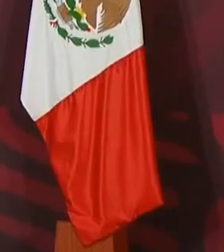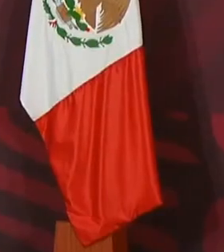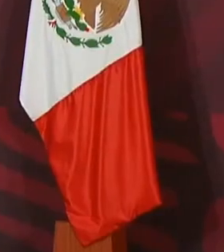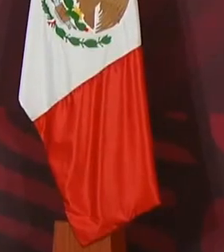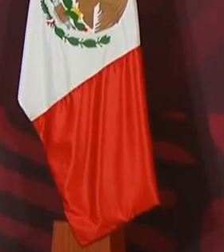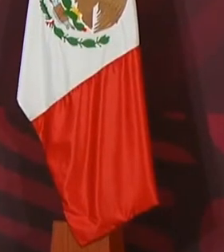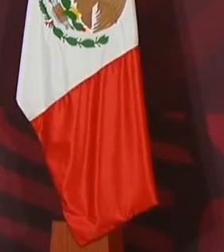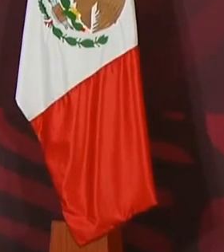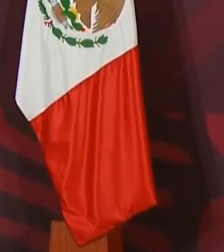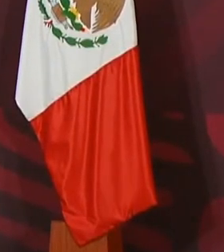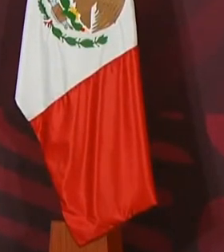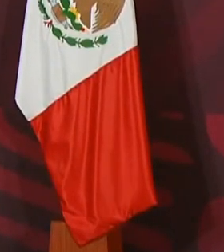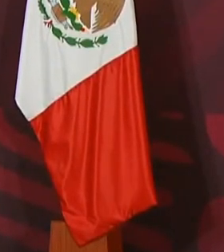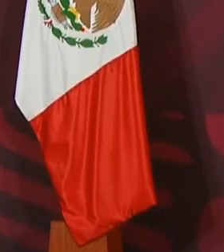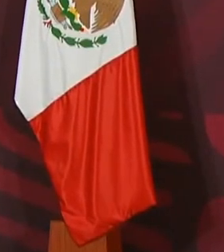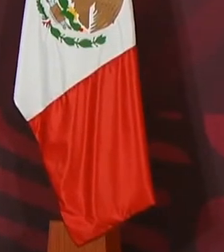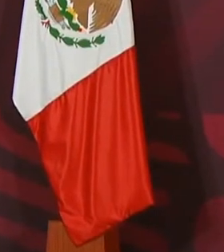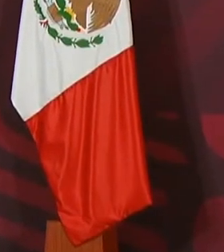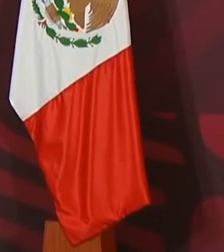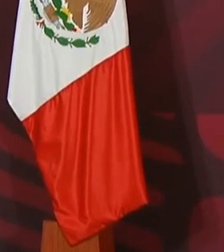jóvenes de las casas?